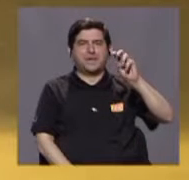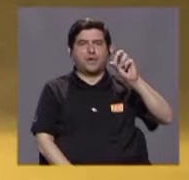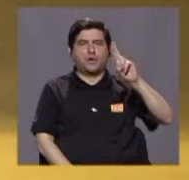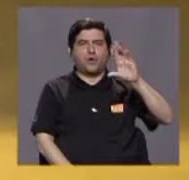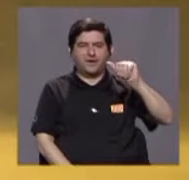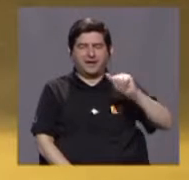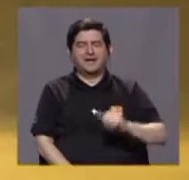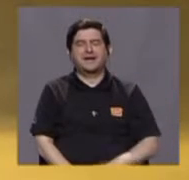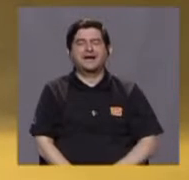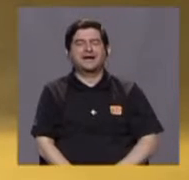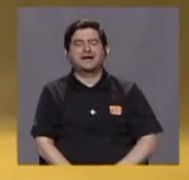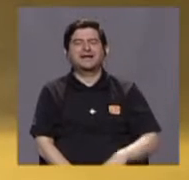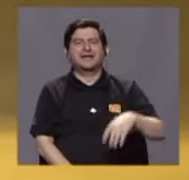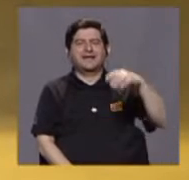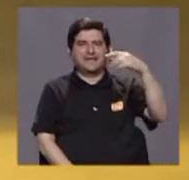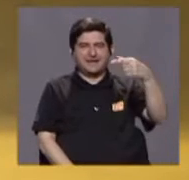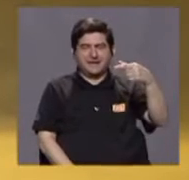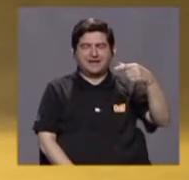López y Casasnovas,